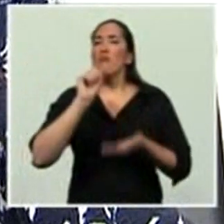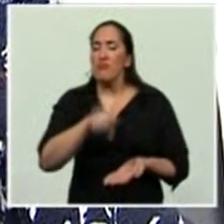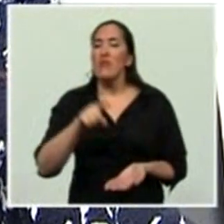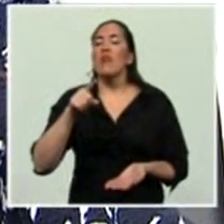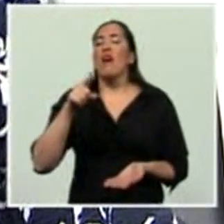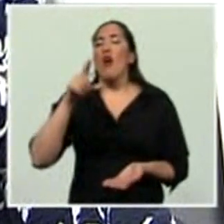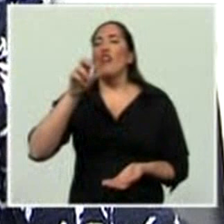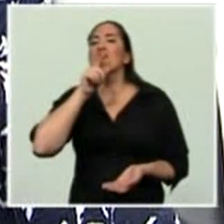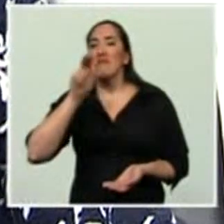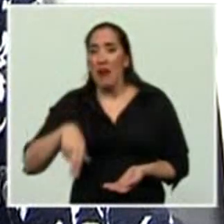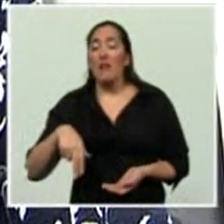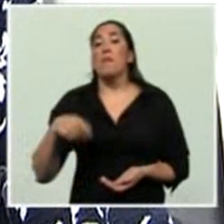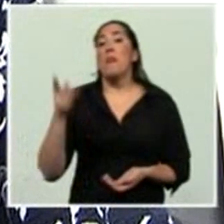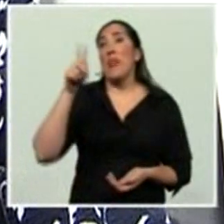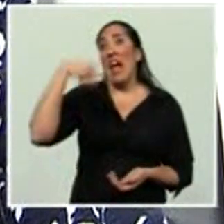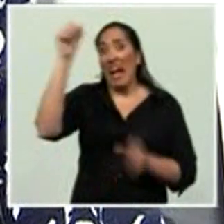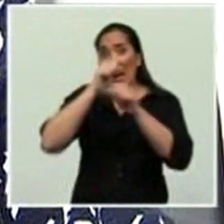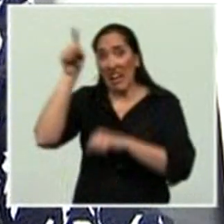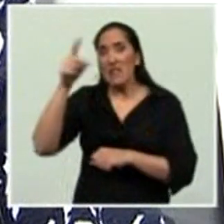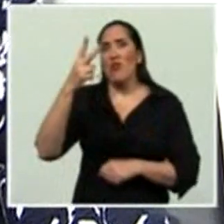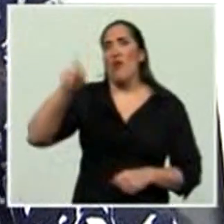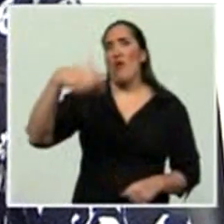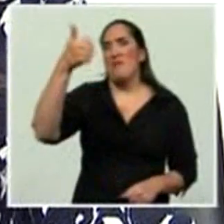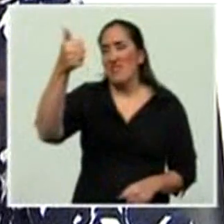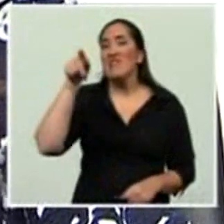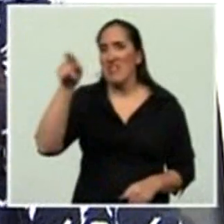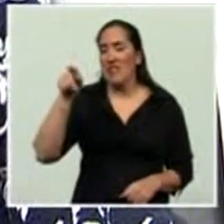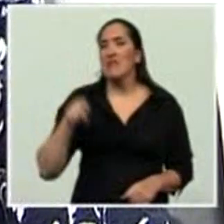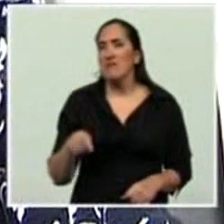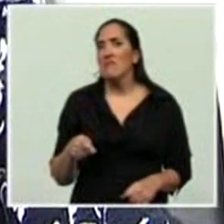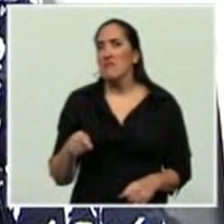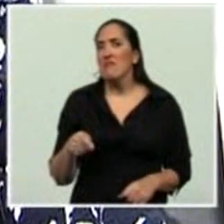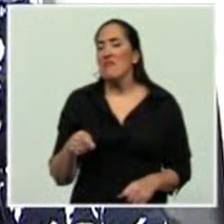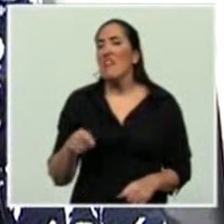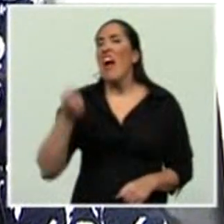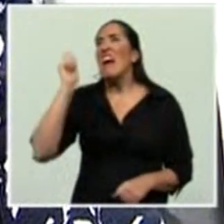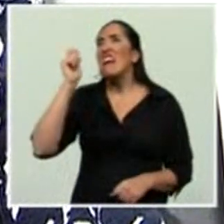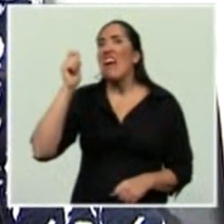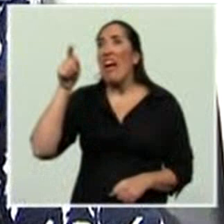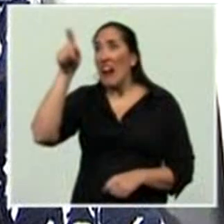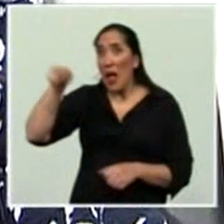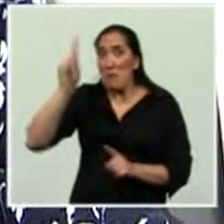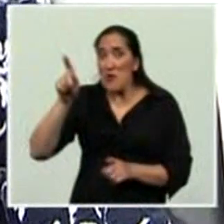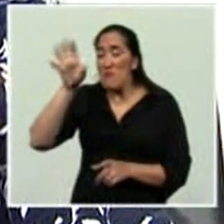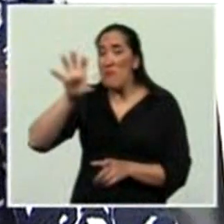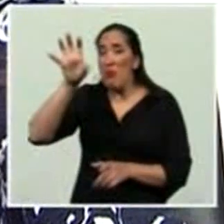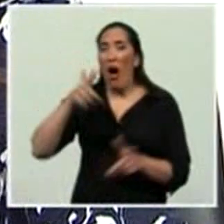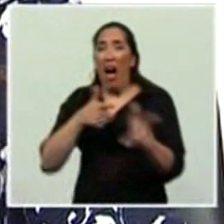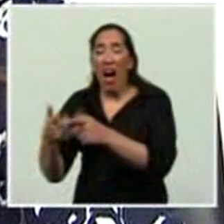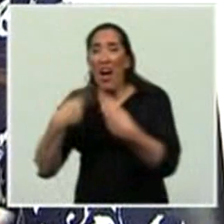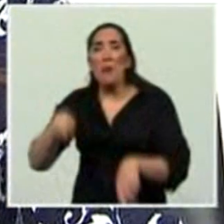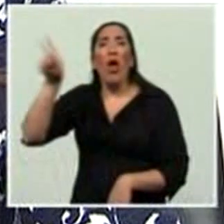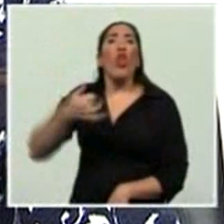2,6 fundamentalmente sus PR edores obviamente no son no son griegos los los armamentos